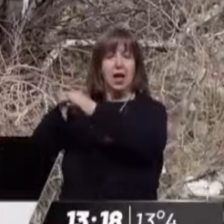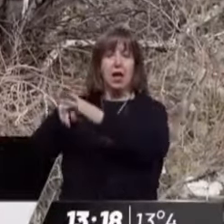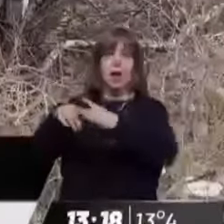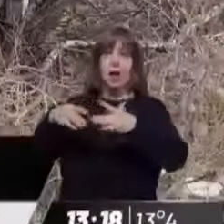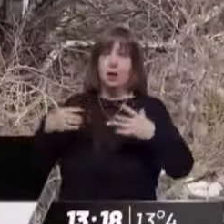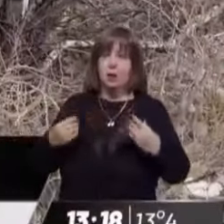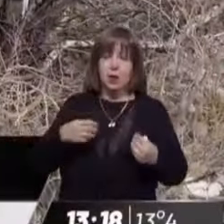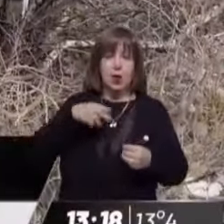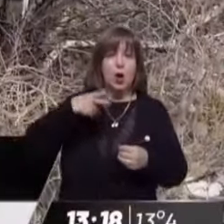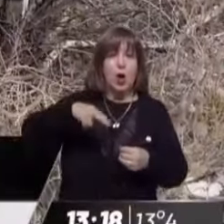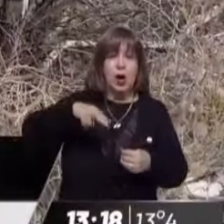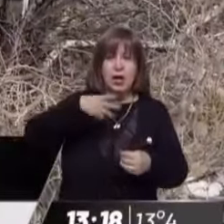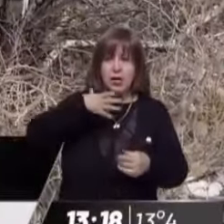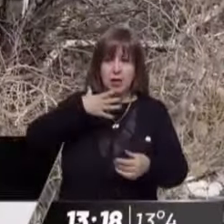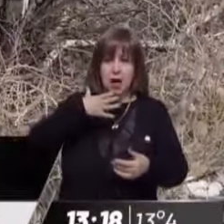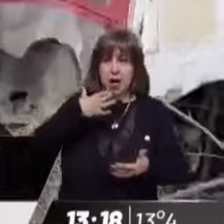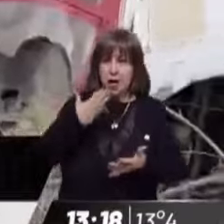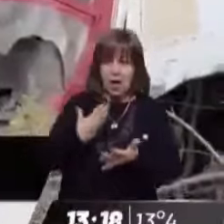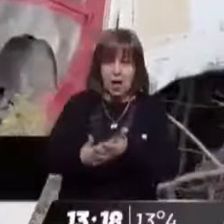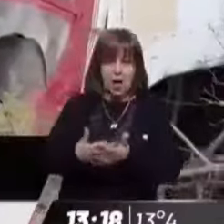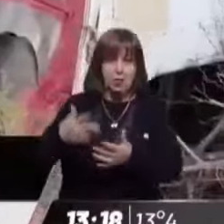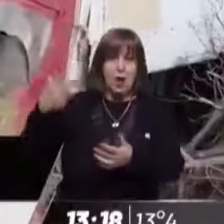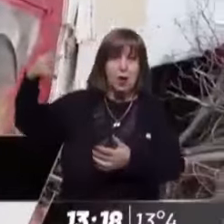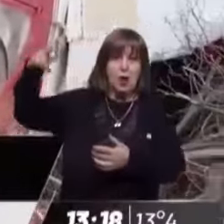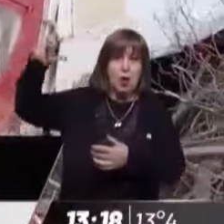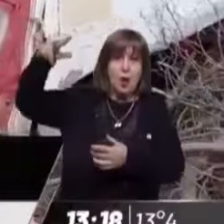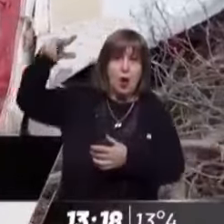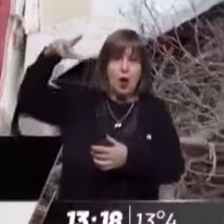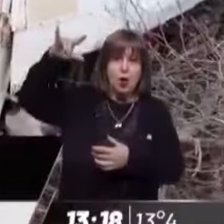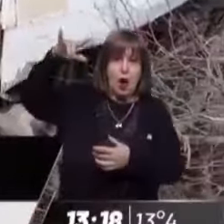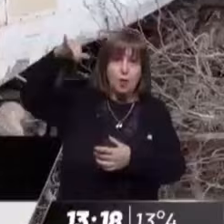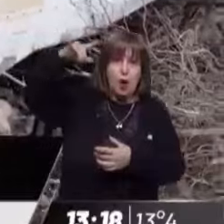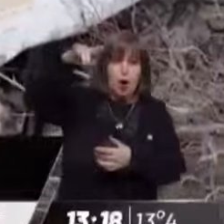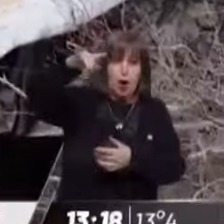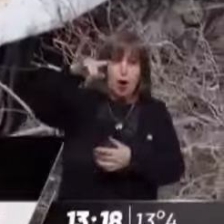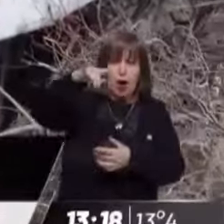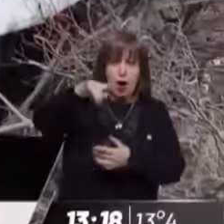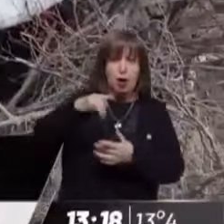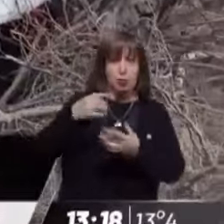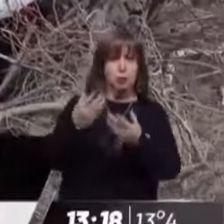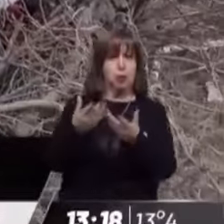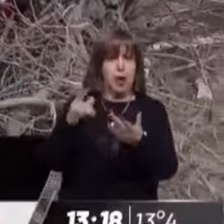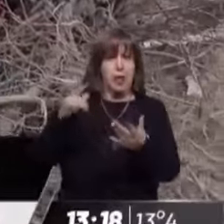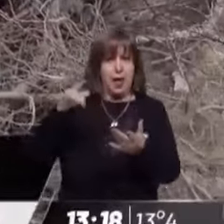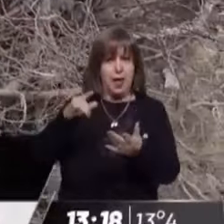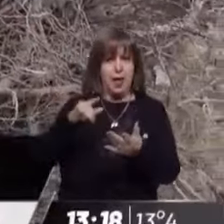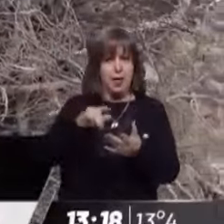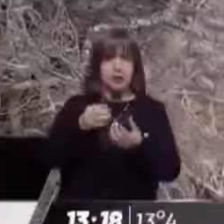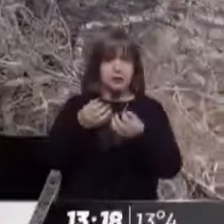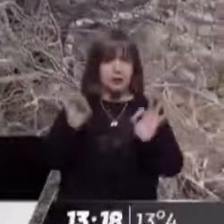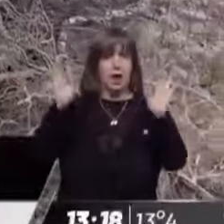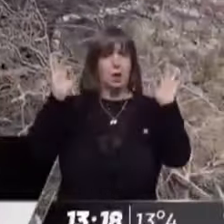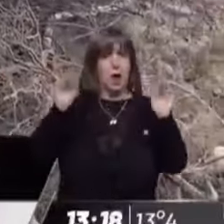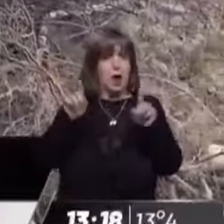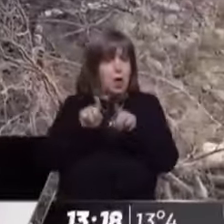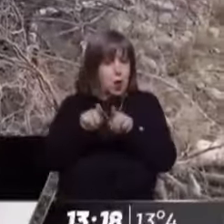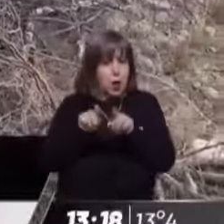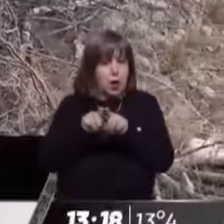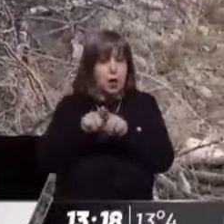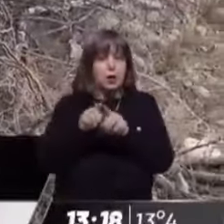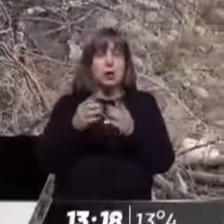salvaron de milagro verdaderamente. Ustedes saben que precipitándose una aeronave al vacío puede ocurrir cualquier cosa. Como lo decía